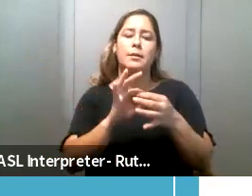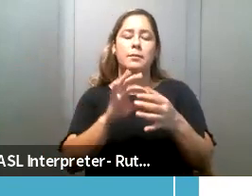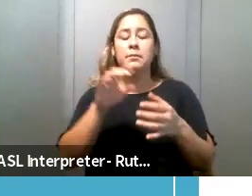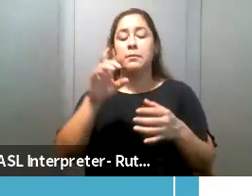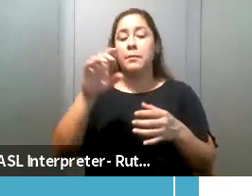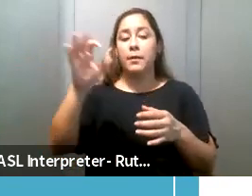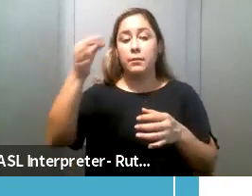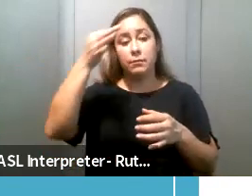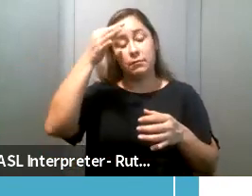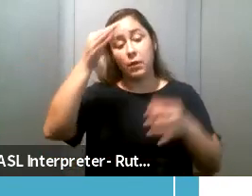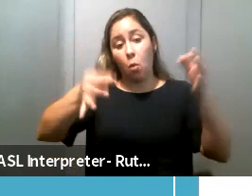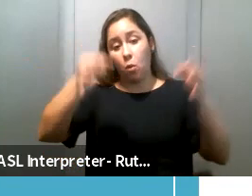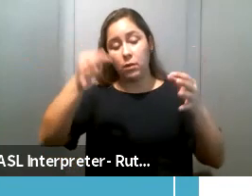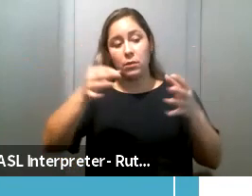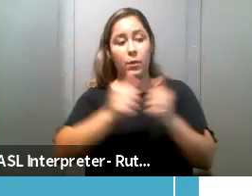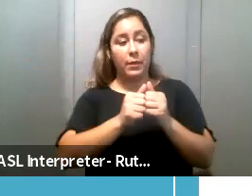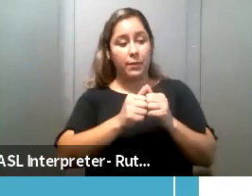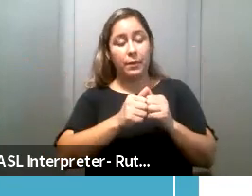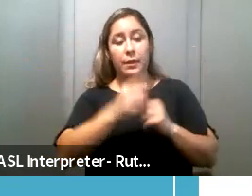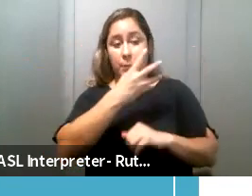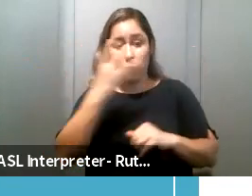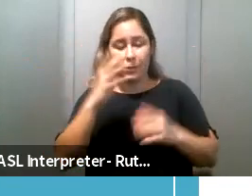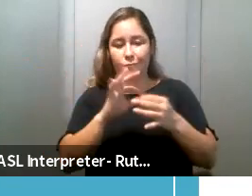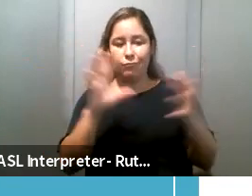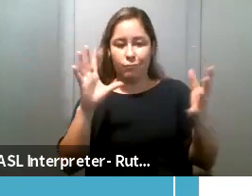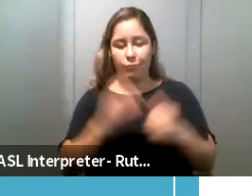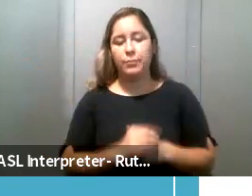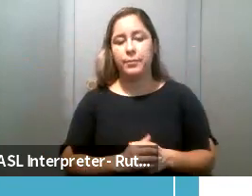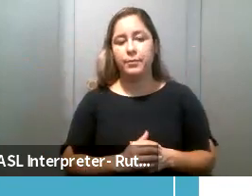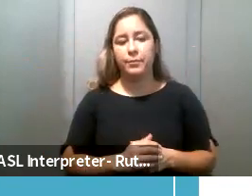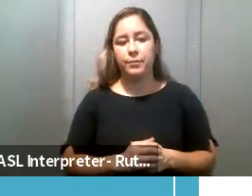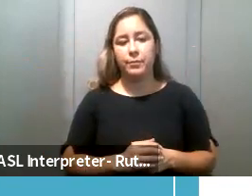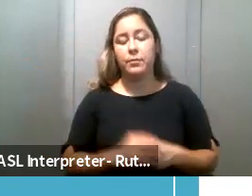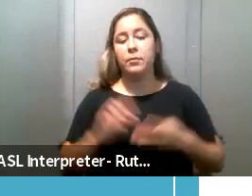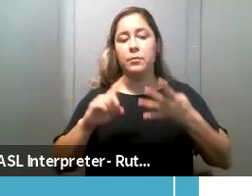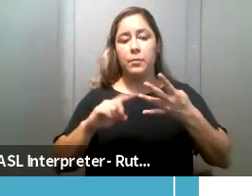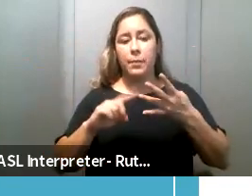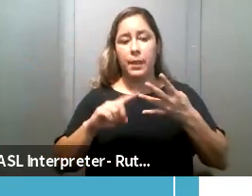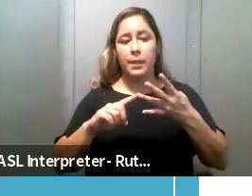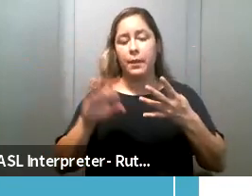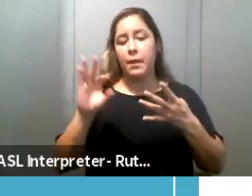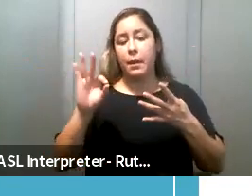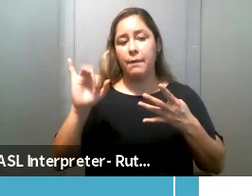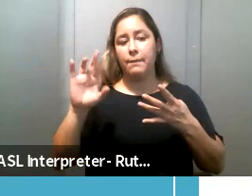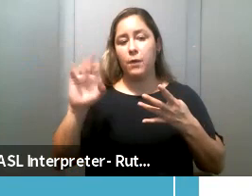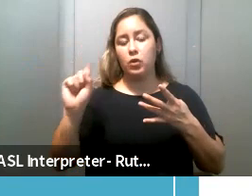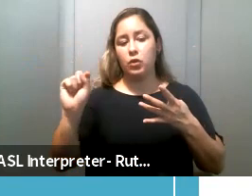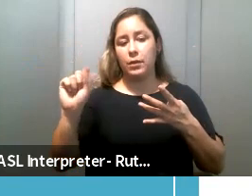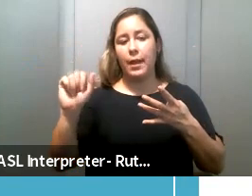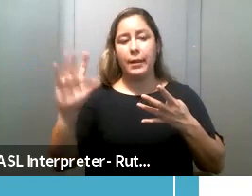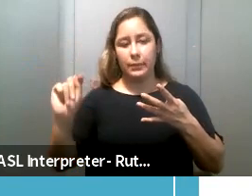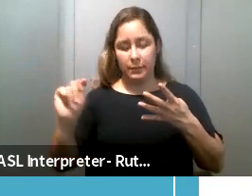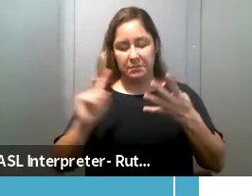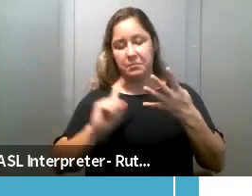inmigración. También el FIRST Act, que tiene que ver con esta emergencia que estamos, y también el Immigration